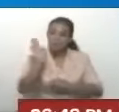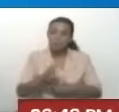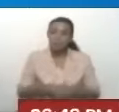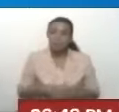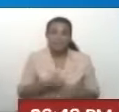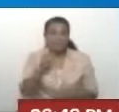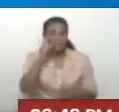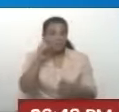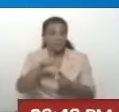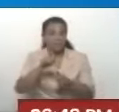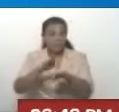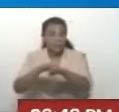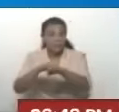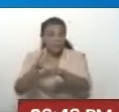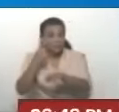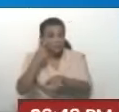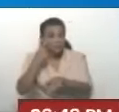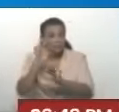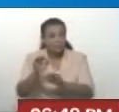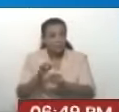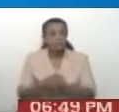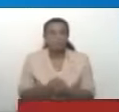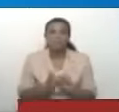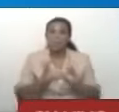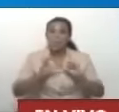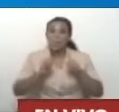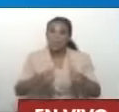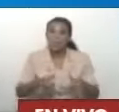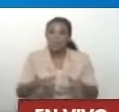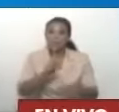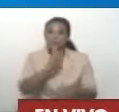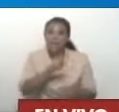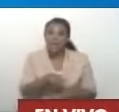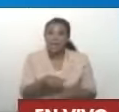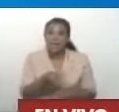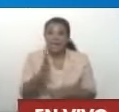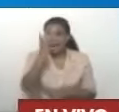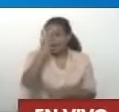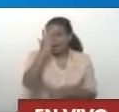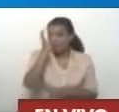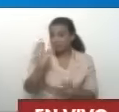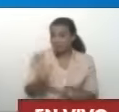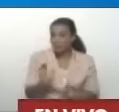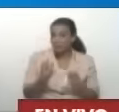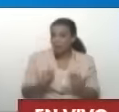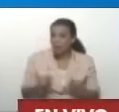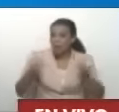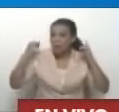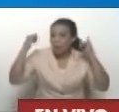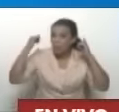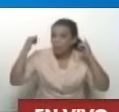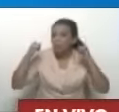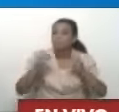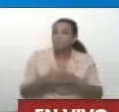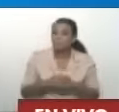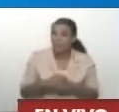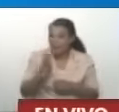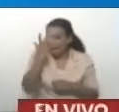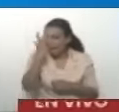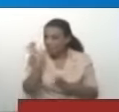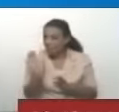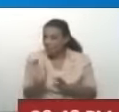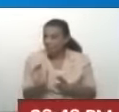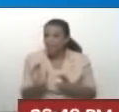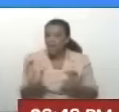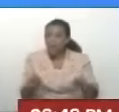Y fíjate que arranca... En carnaval es fuerte, la rumba y la fiesta. Y ahora vamos